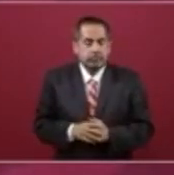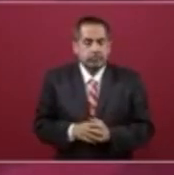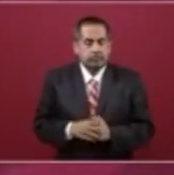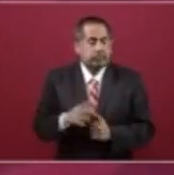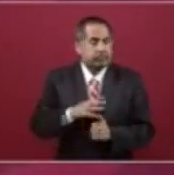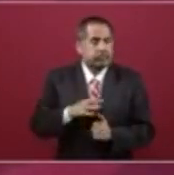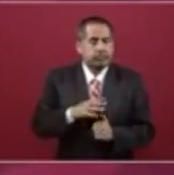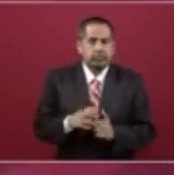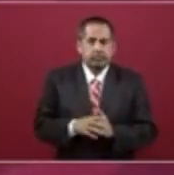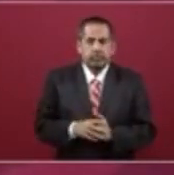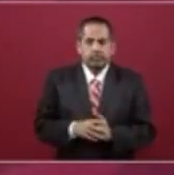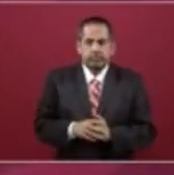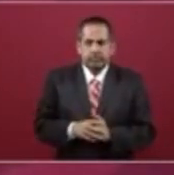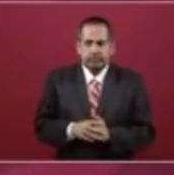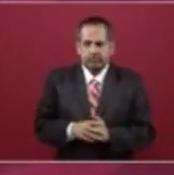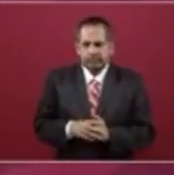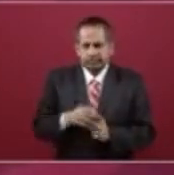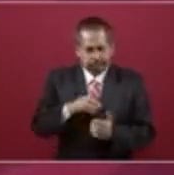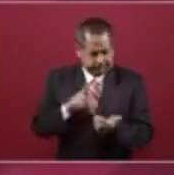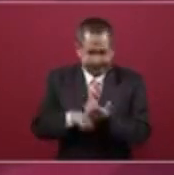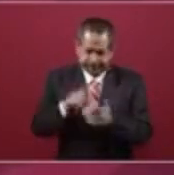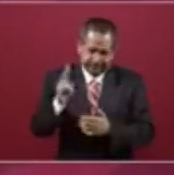hay, la verdad,